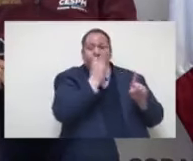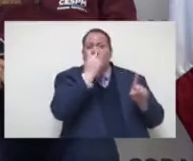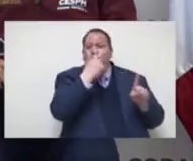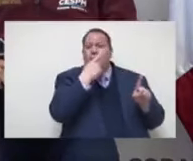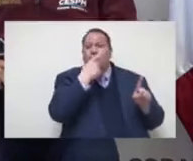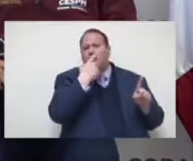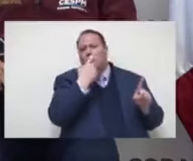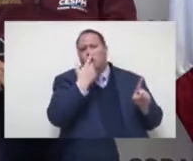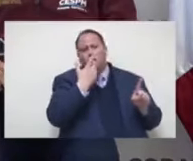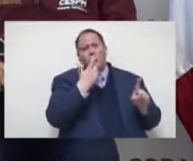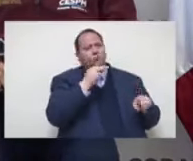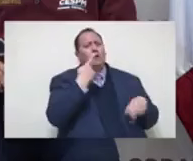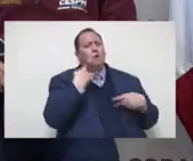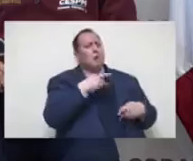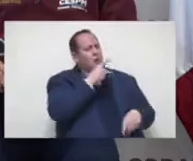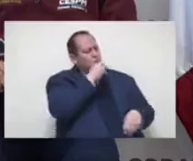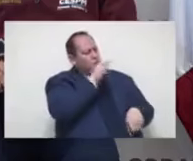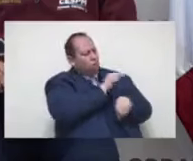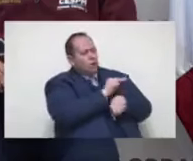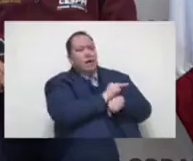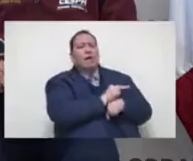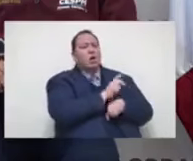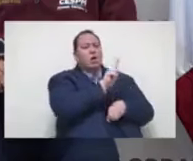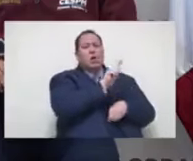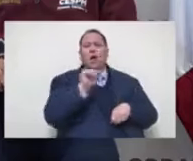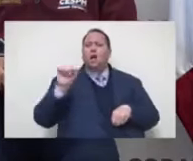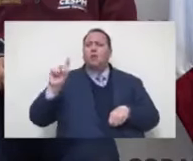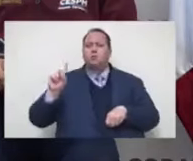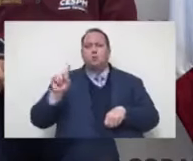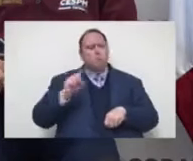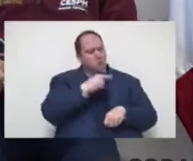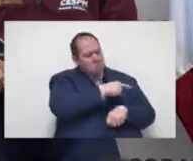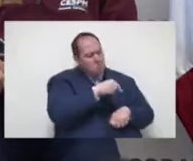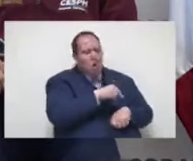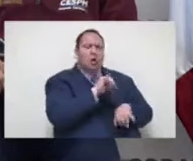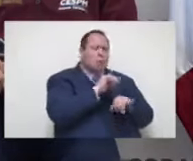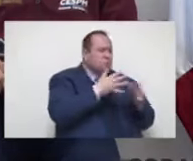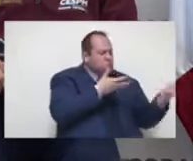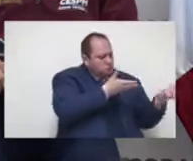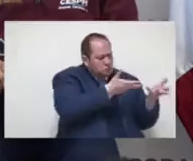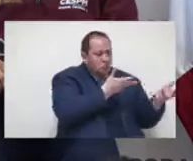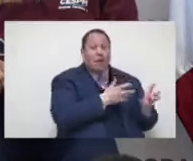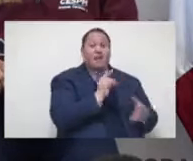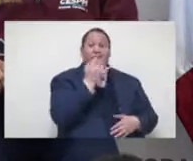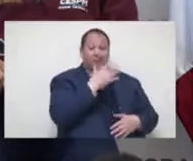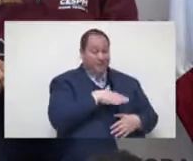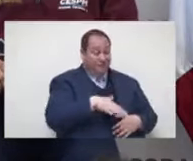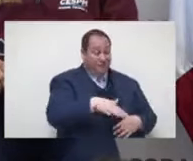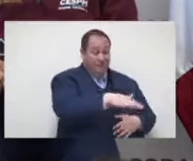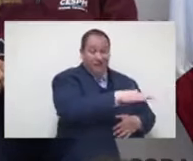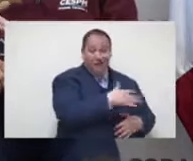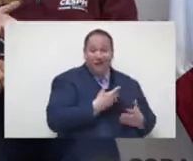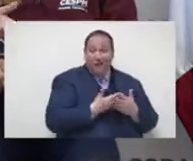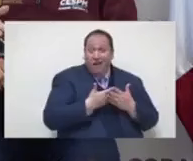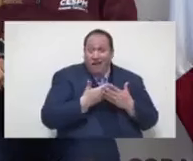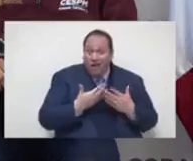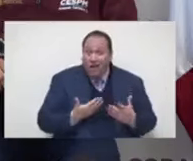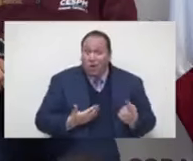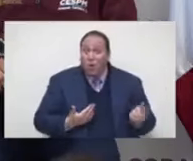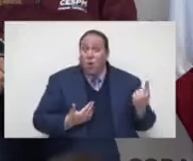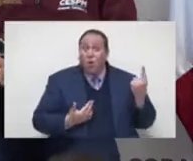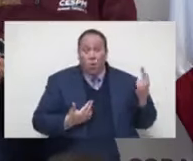horas al día. Tenemos guardias los 7 días de la semana para nosotros estar generando información. En el caso de Tijuana, en estos momentos, la